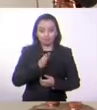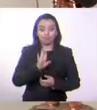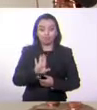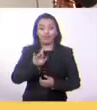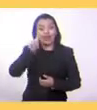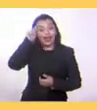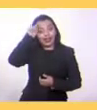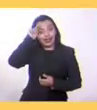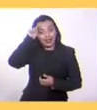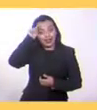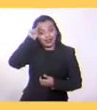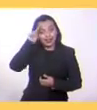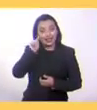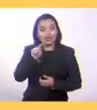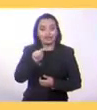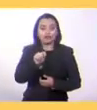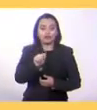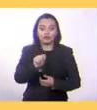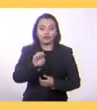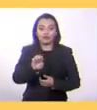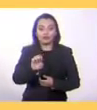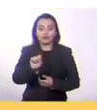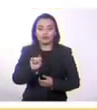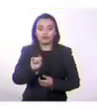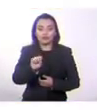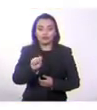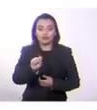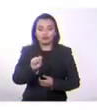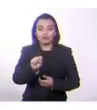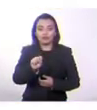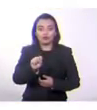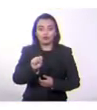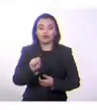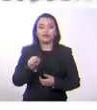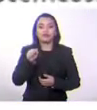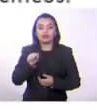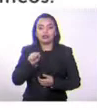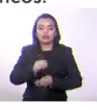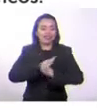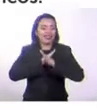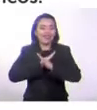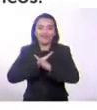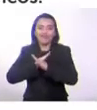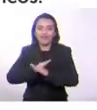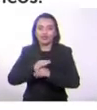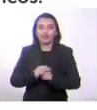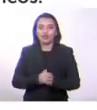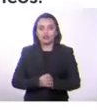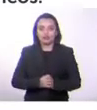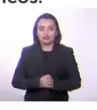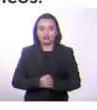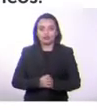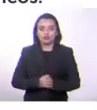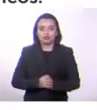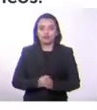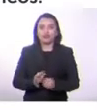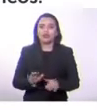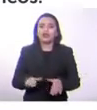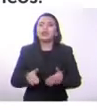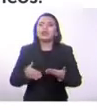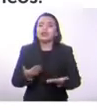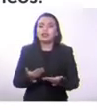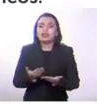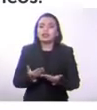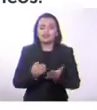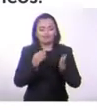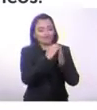defender. ¿Qué es un texto expositivo? Un texto expositivo es aquel que aborda de manera objetiva un asunto o